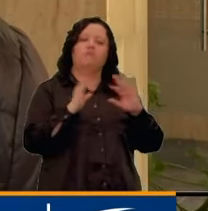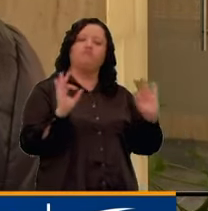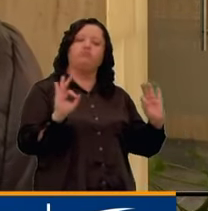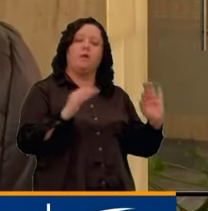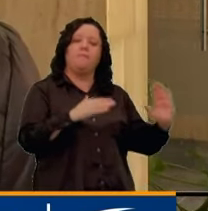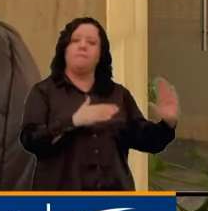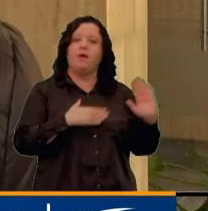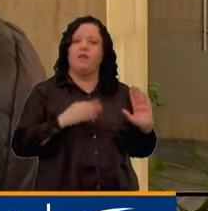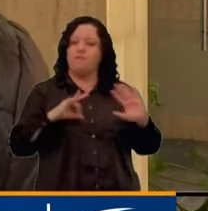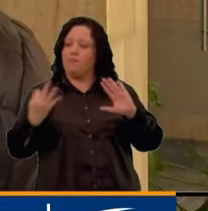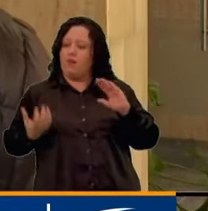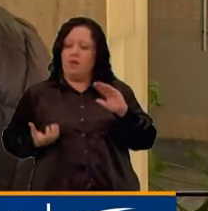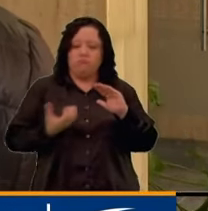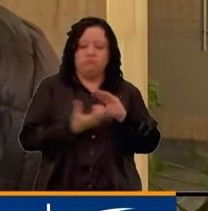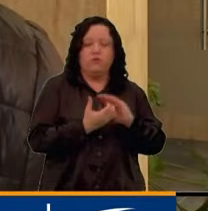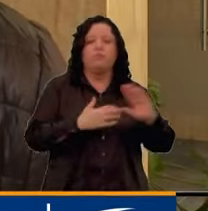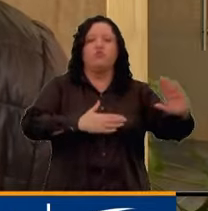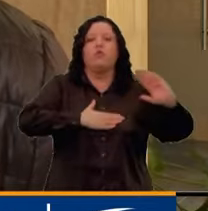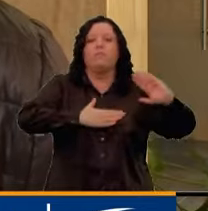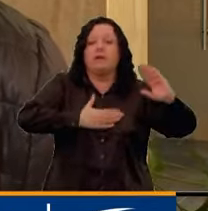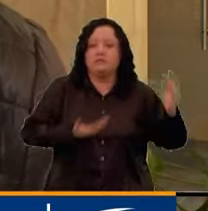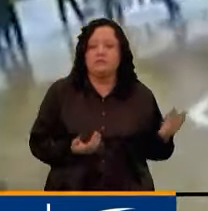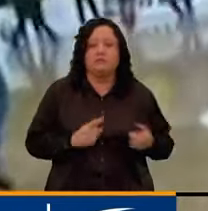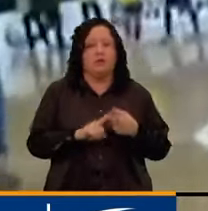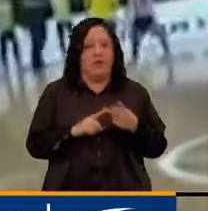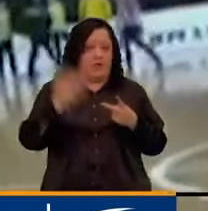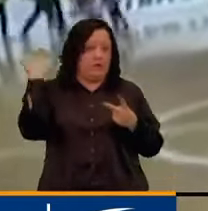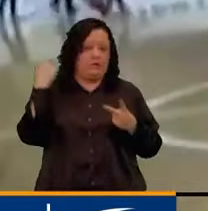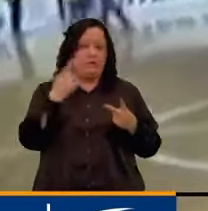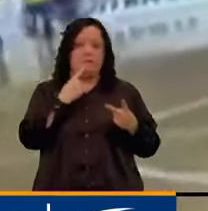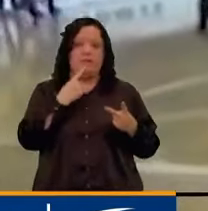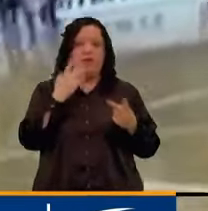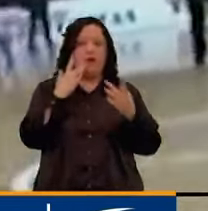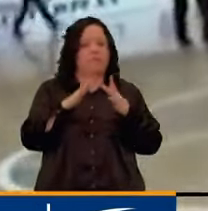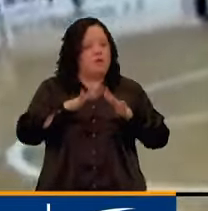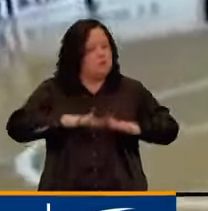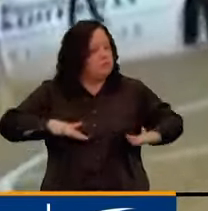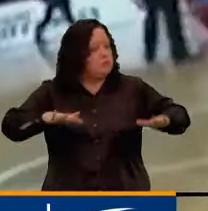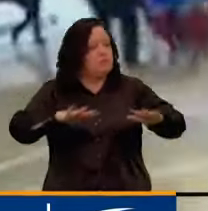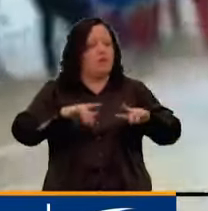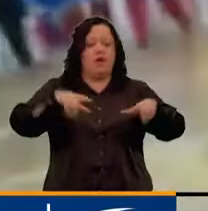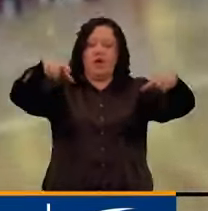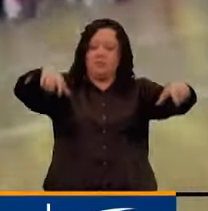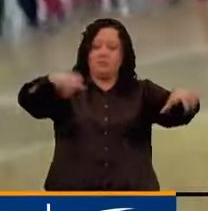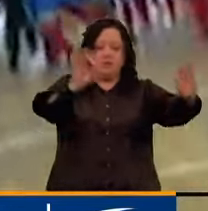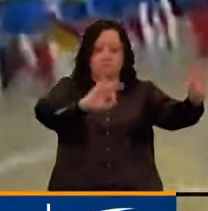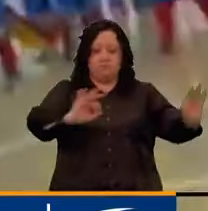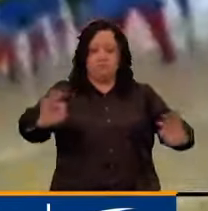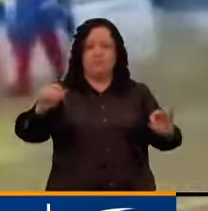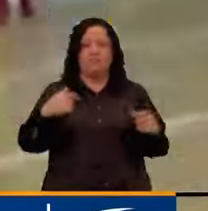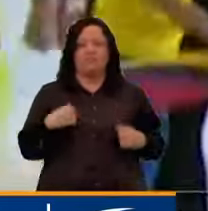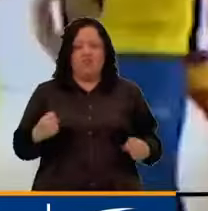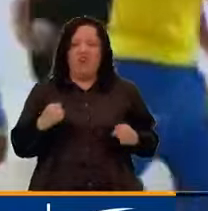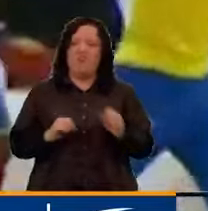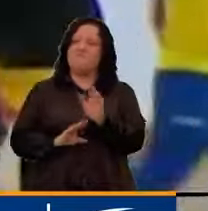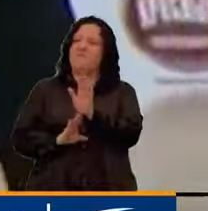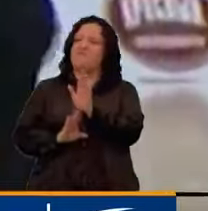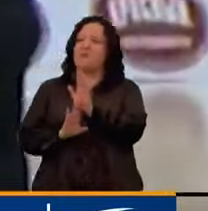donde meter mi familia. Me prometieron en su momento tener un espacio, adecuar una cancha. Me quise superar alguna vez,